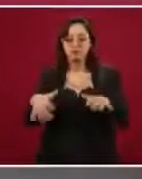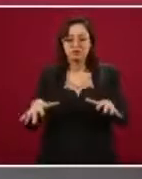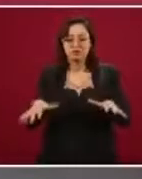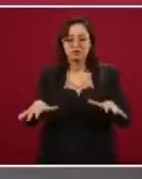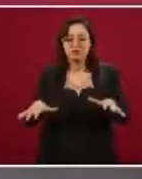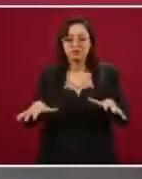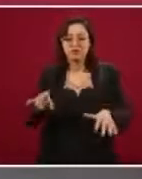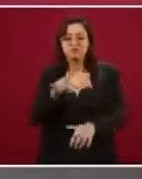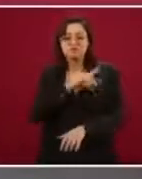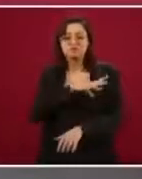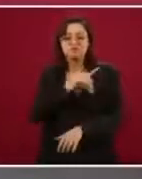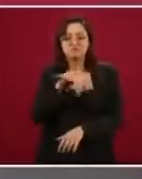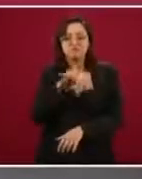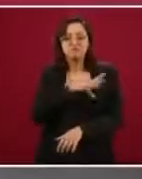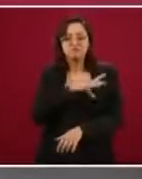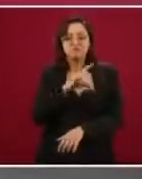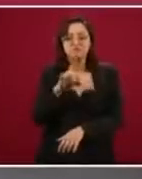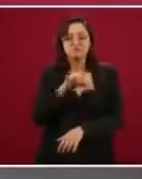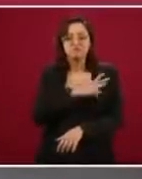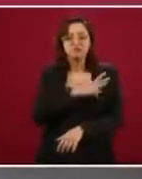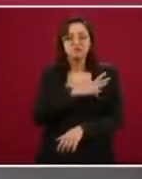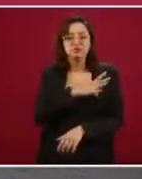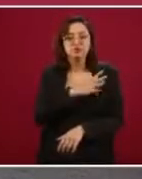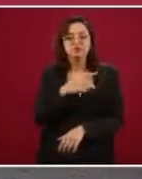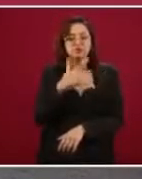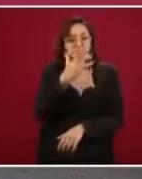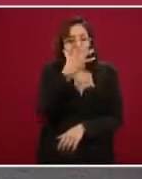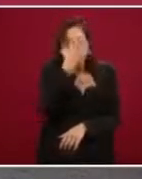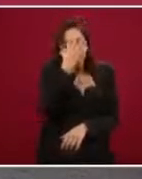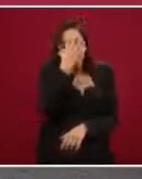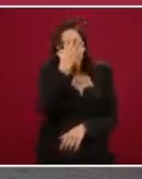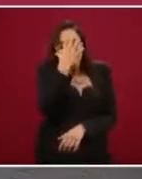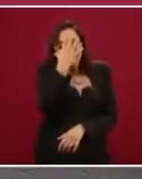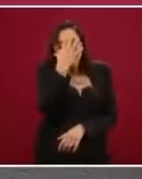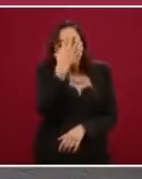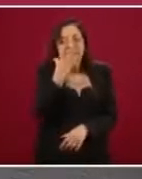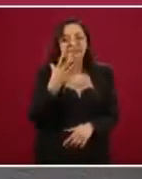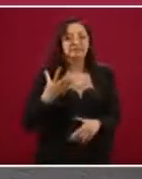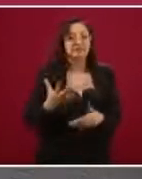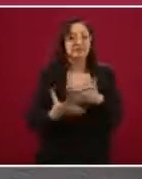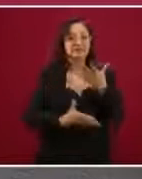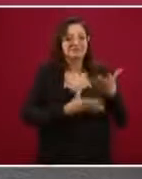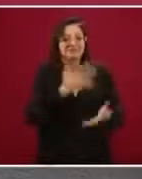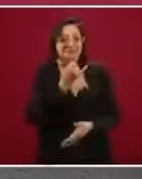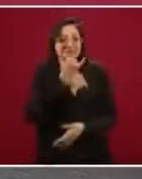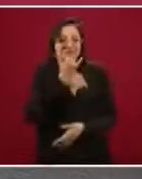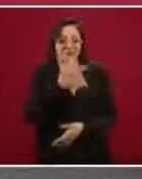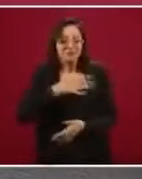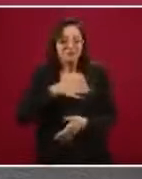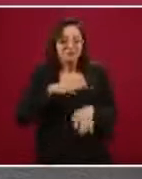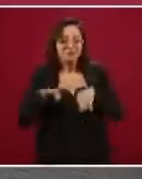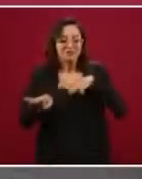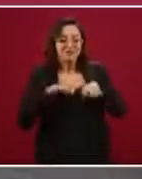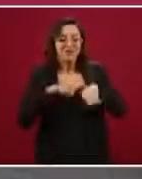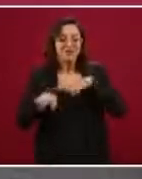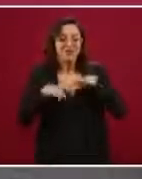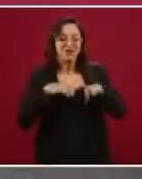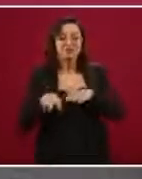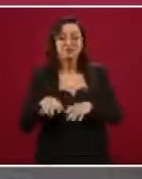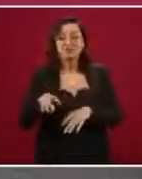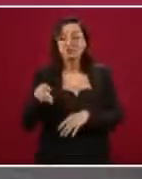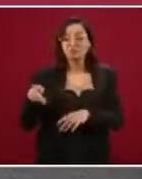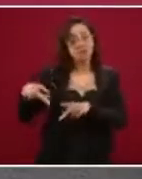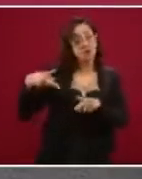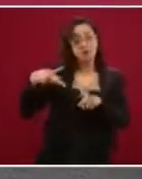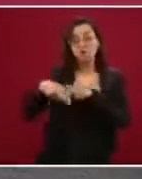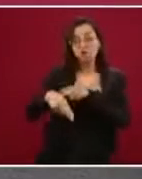sea, también avergonzado, pero era su trabajo, porque la amenaza era: